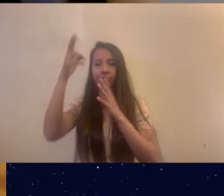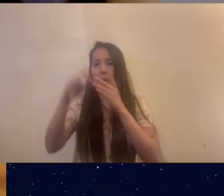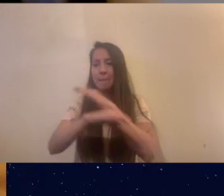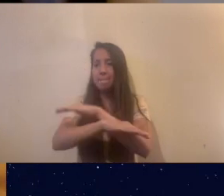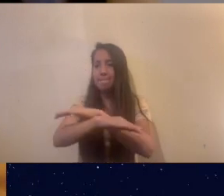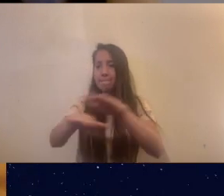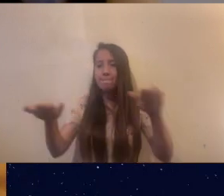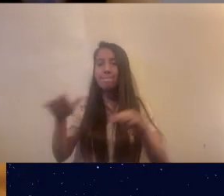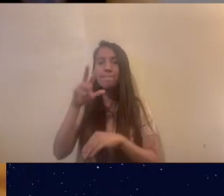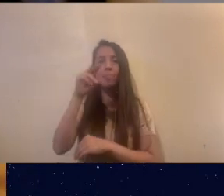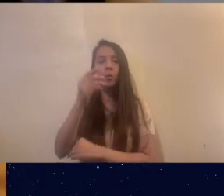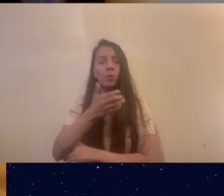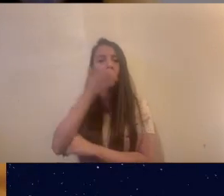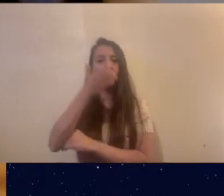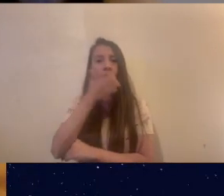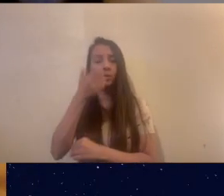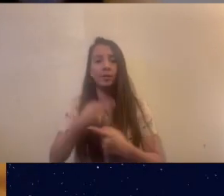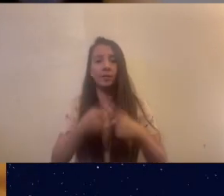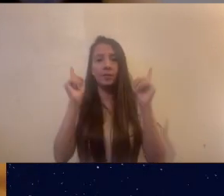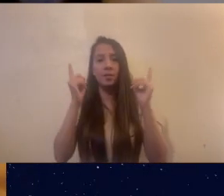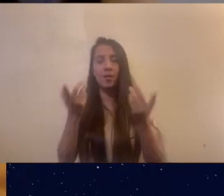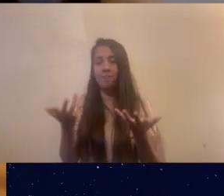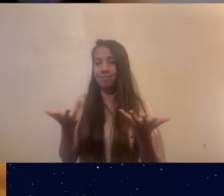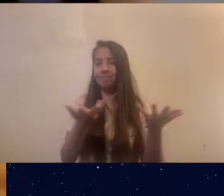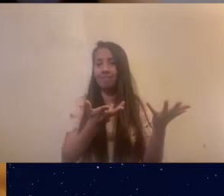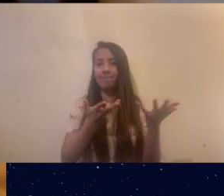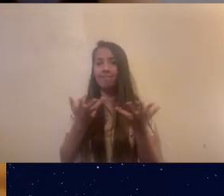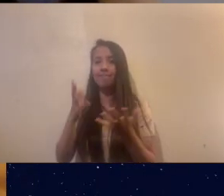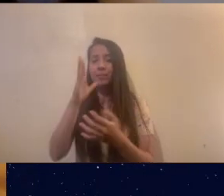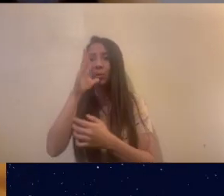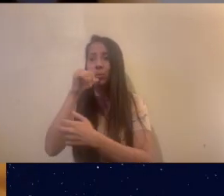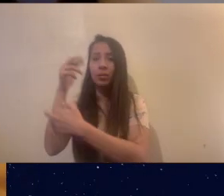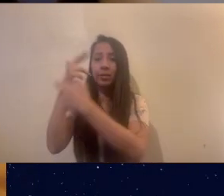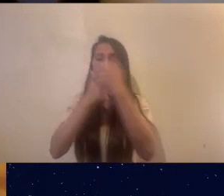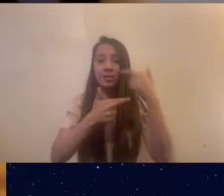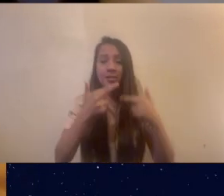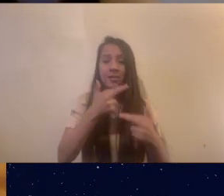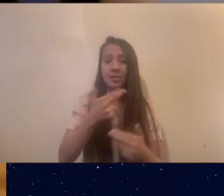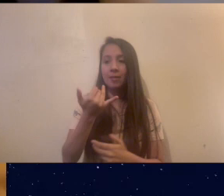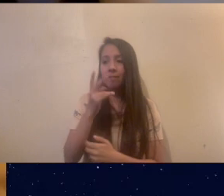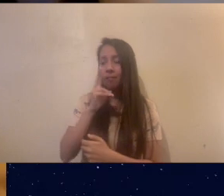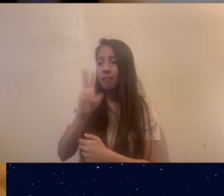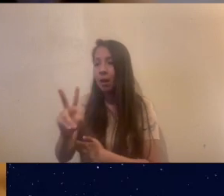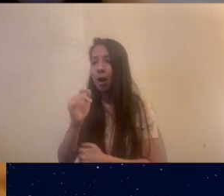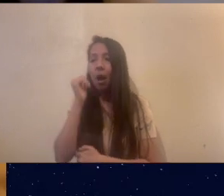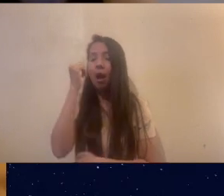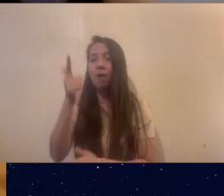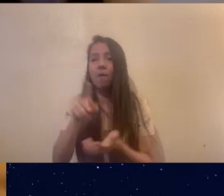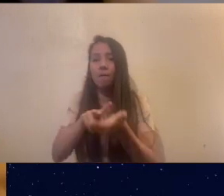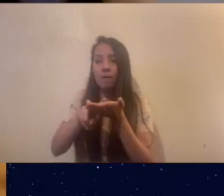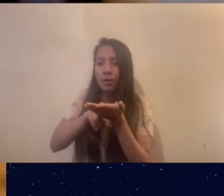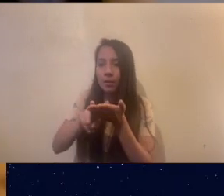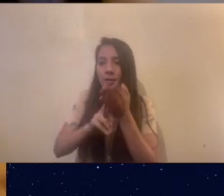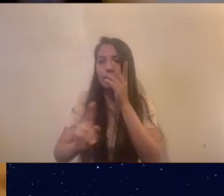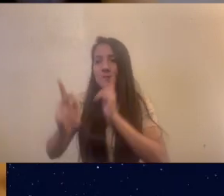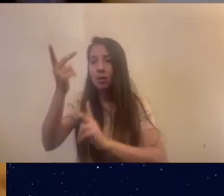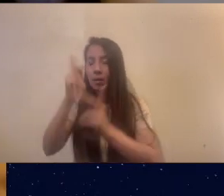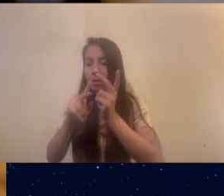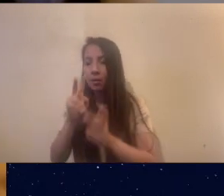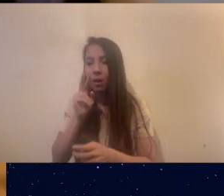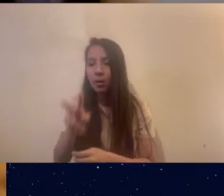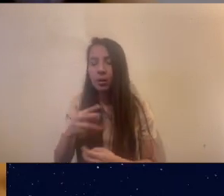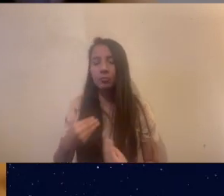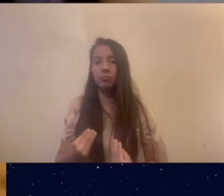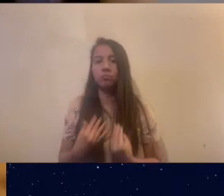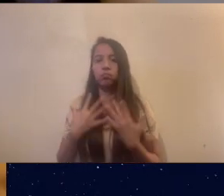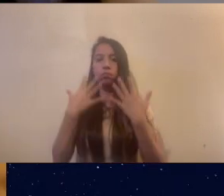es tu ambiente natural, sin posibilidad de retornar, y de repente poder ver un verde, poder regar una planta y verla